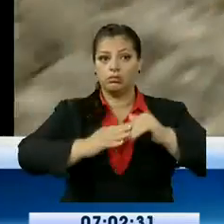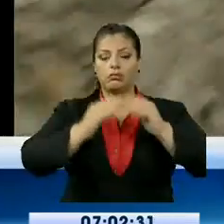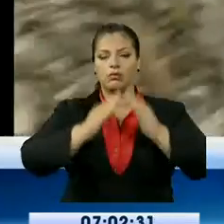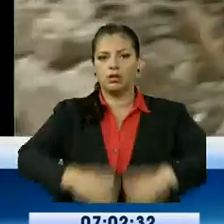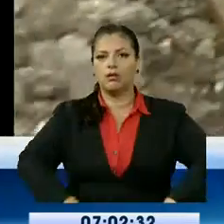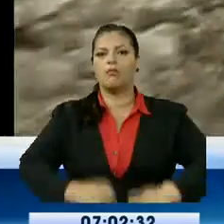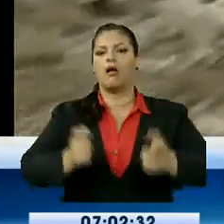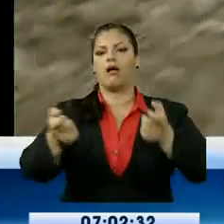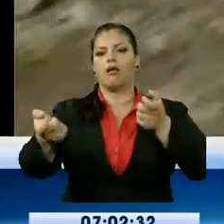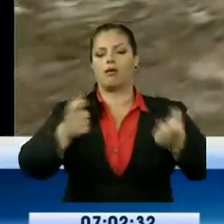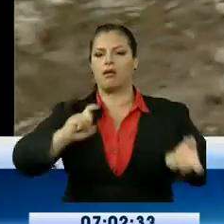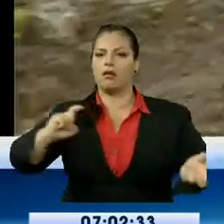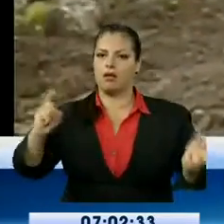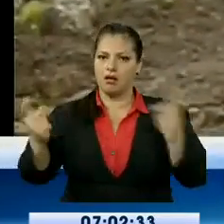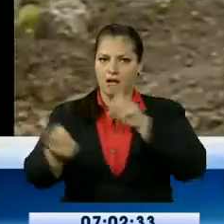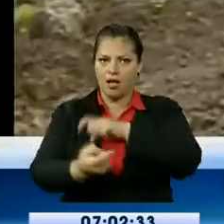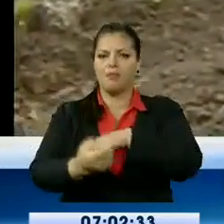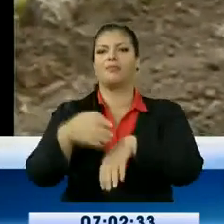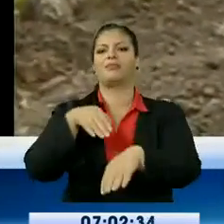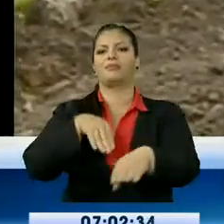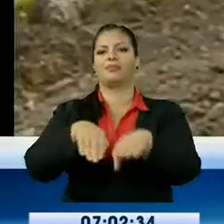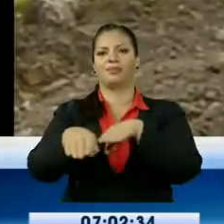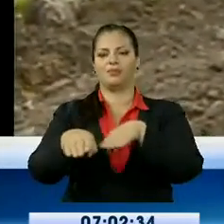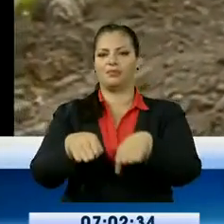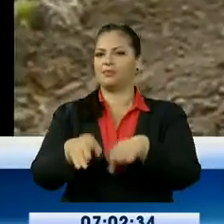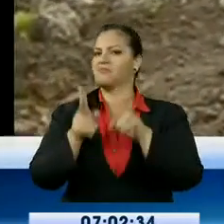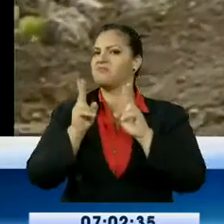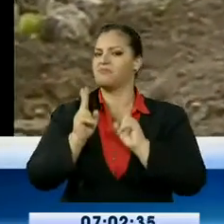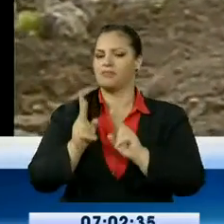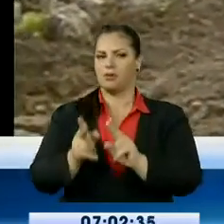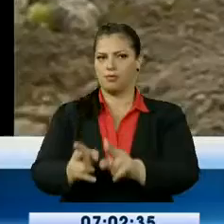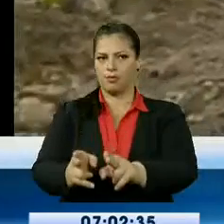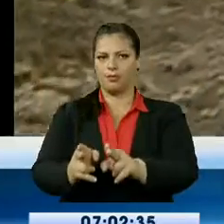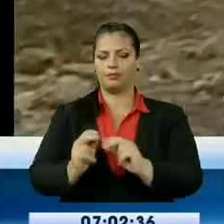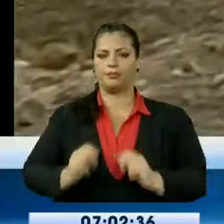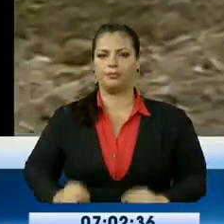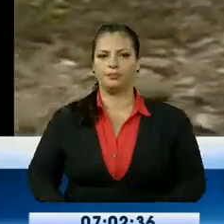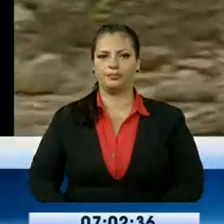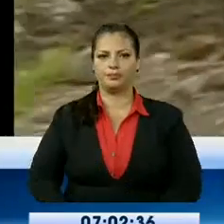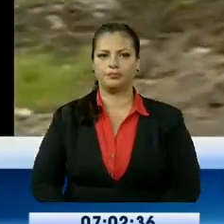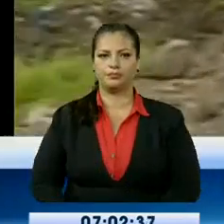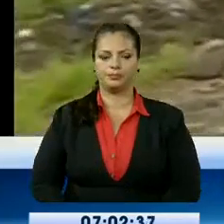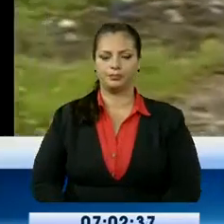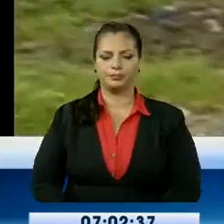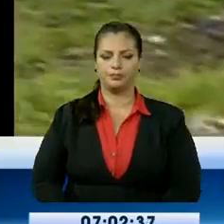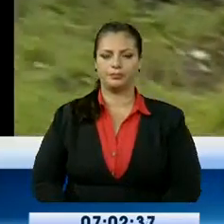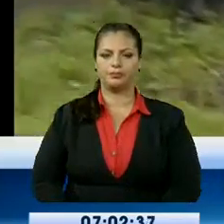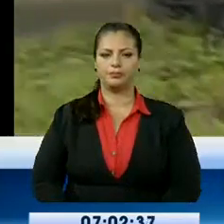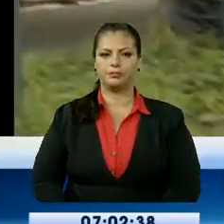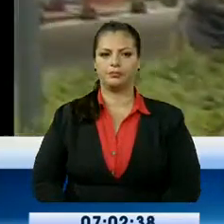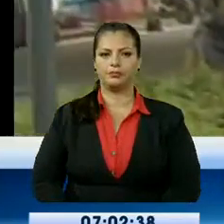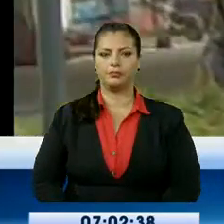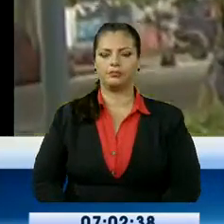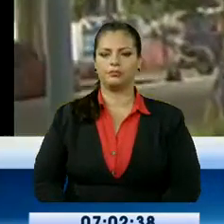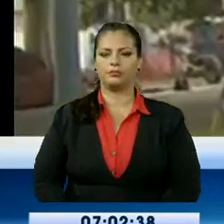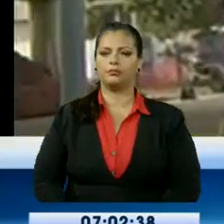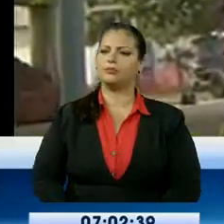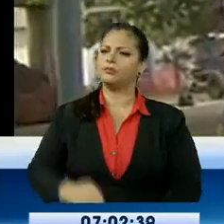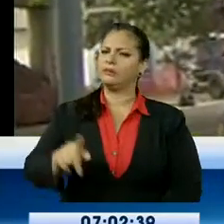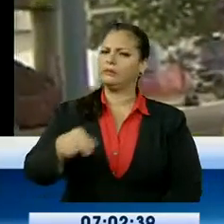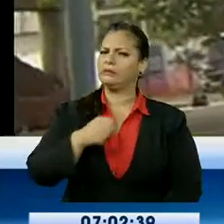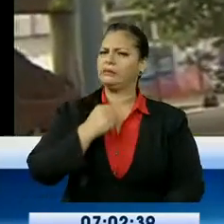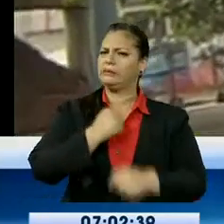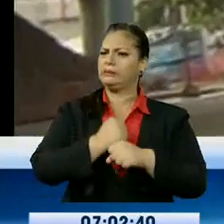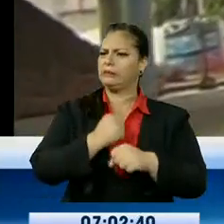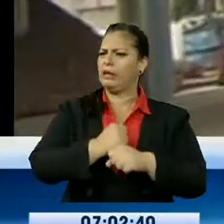se redireccionará para que los vehículos que se dirijan hacia la ciudad de Guayaquil tomen el carril adecuado. ¿Ha existido algún contratiempo en